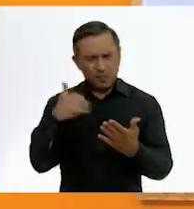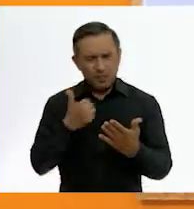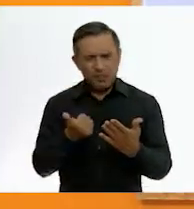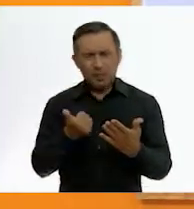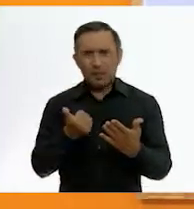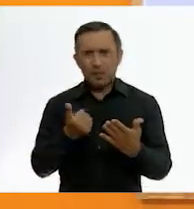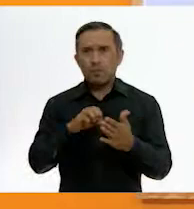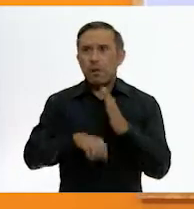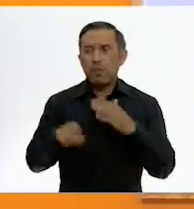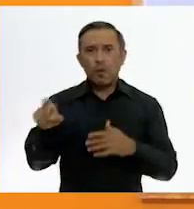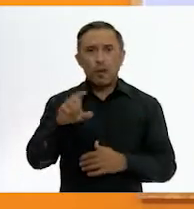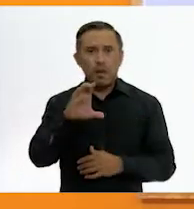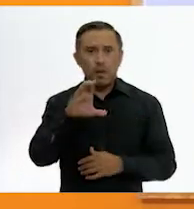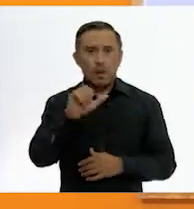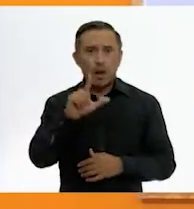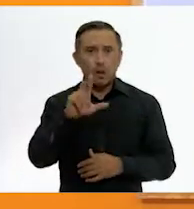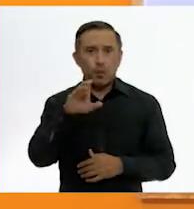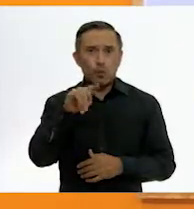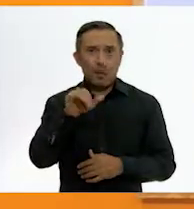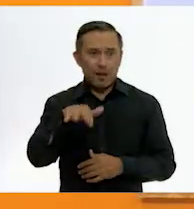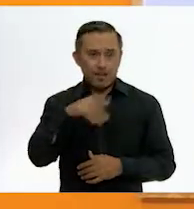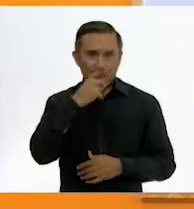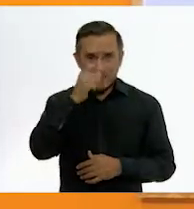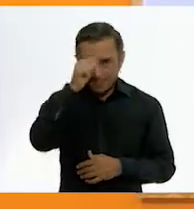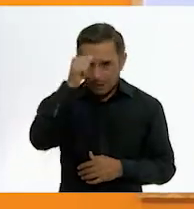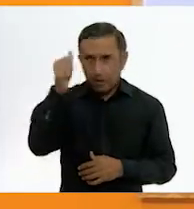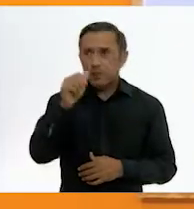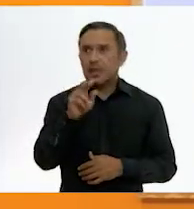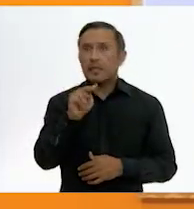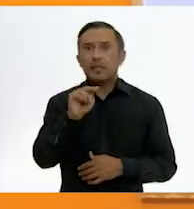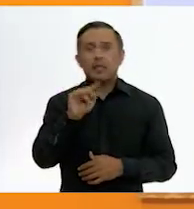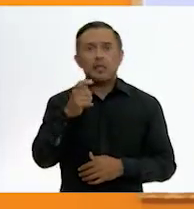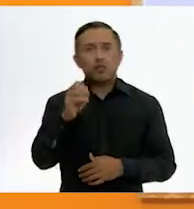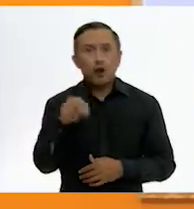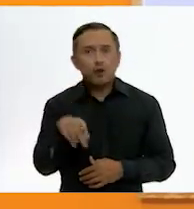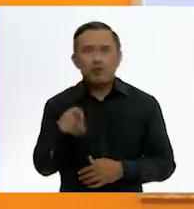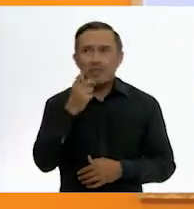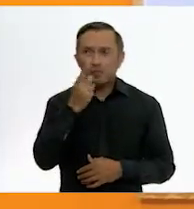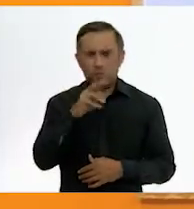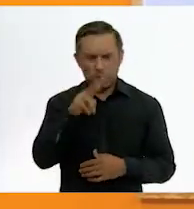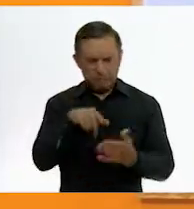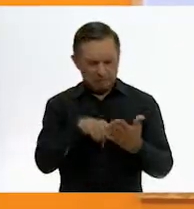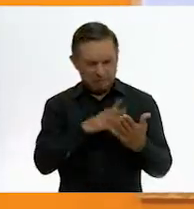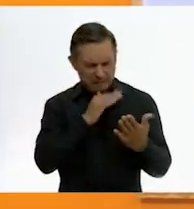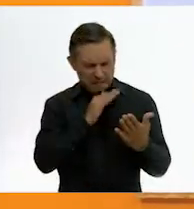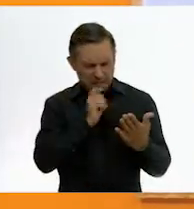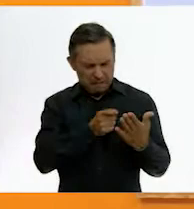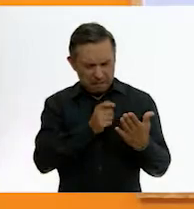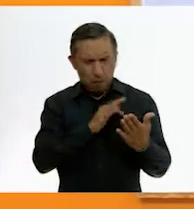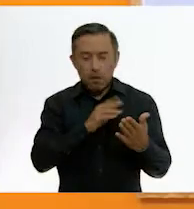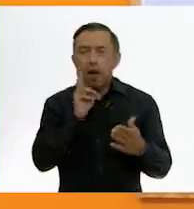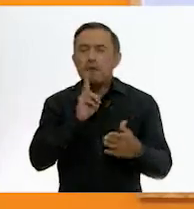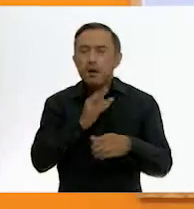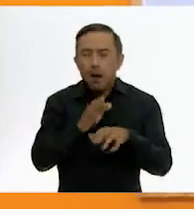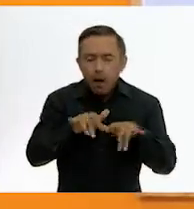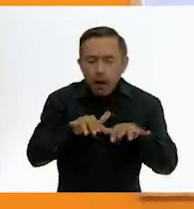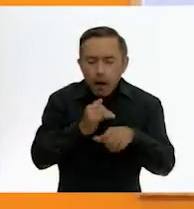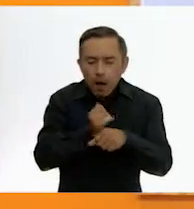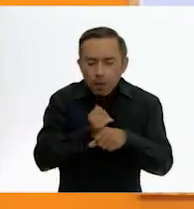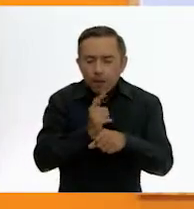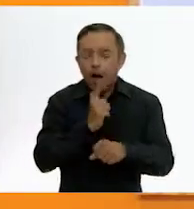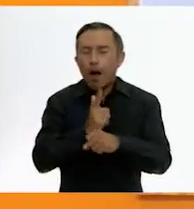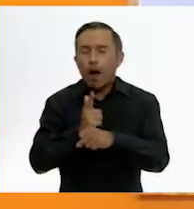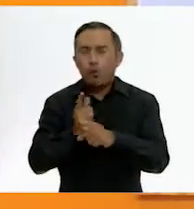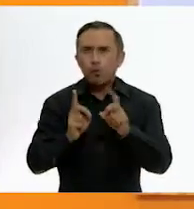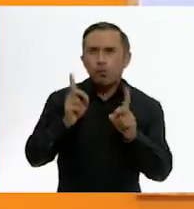ejemplo calcuta que lo menciona menciona también a nixon investiguen quiénes son o en dónde están para que no se queden con dudas y lo disfruten